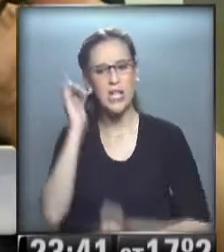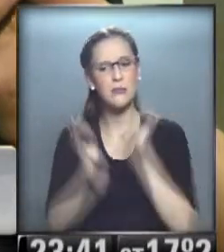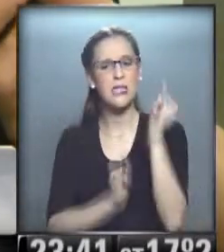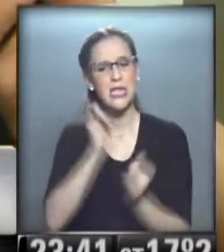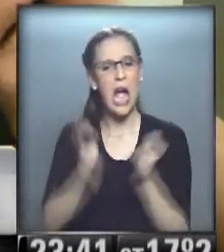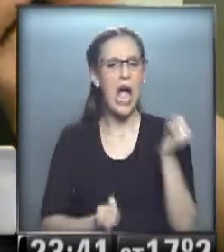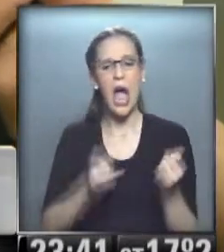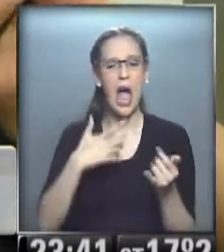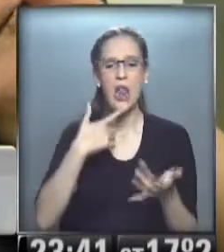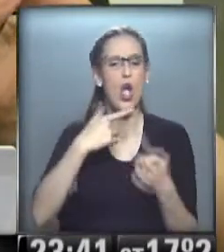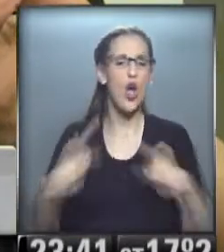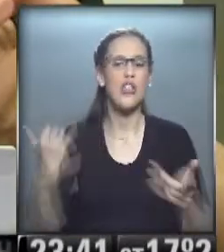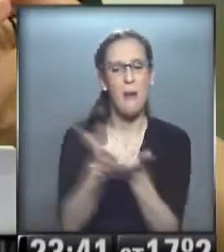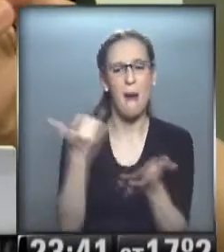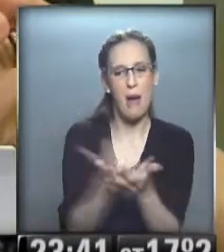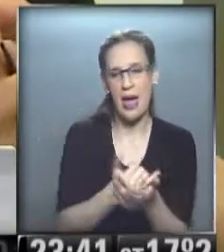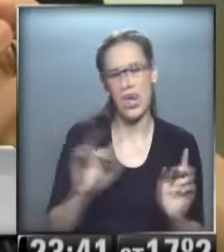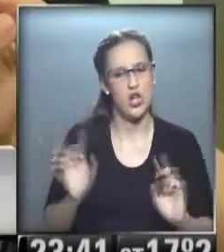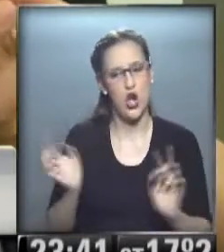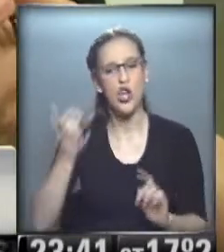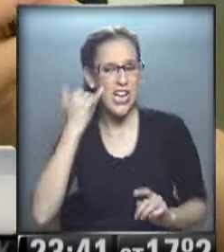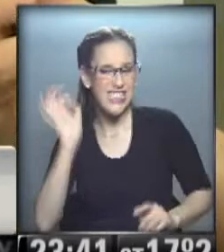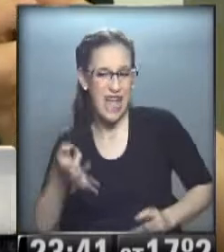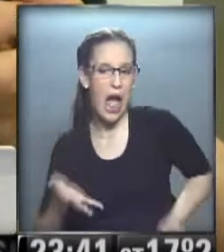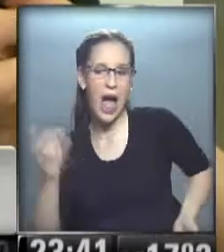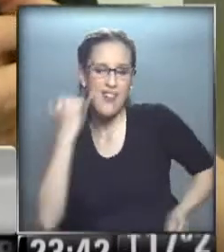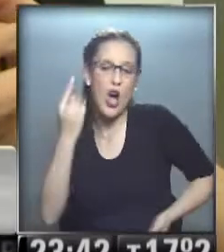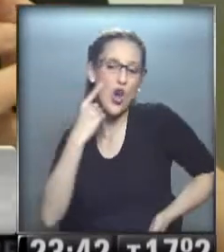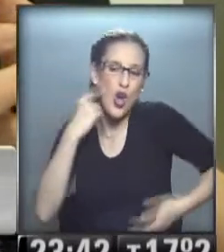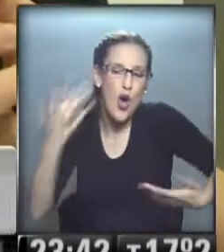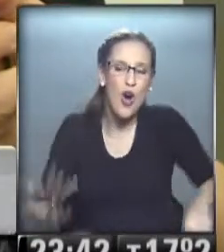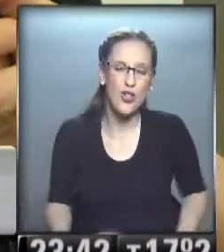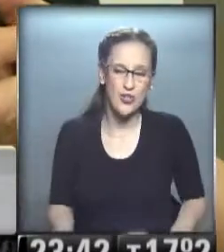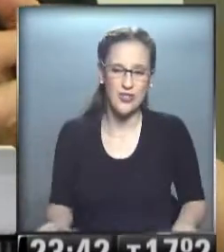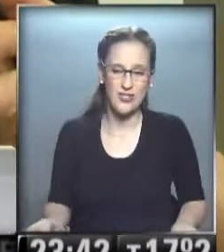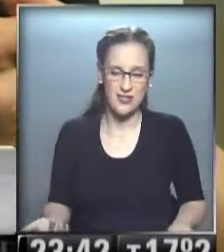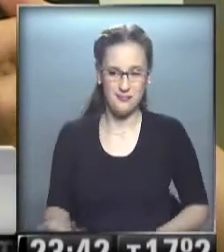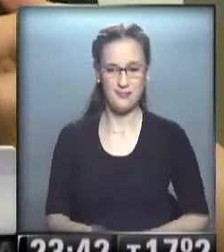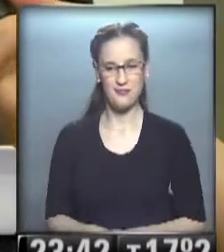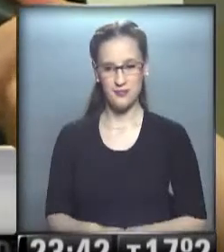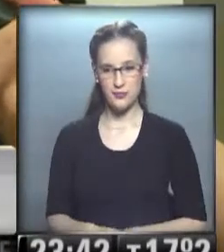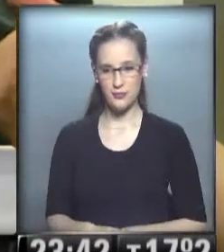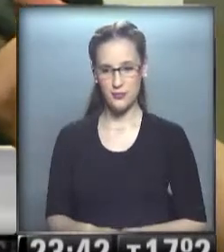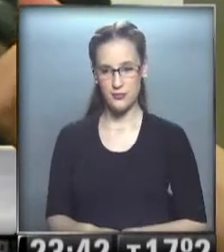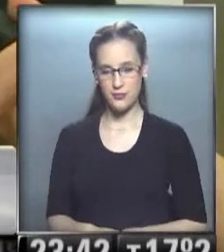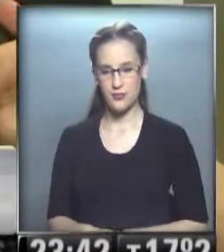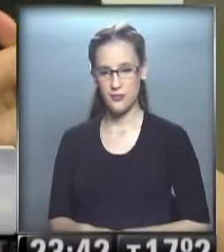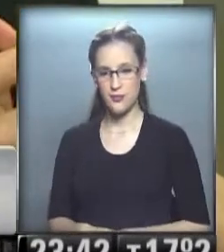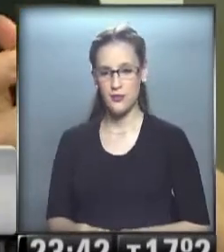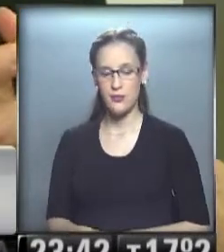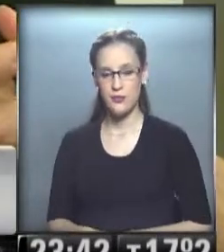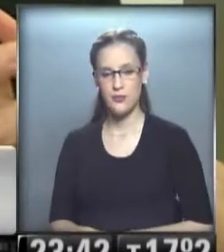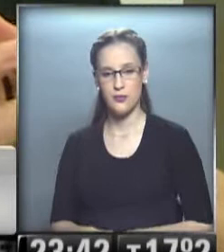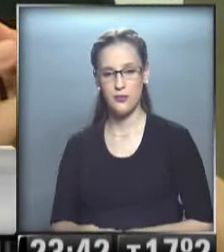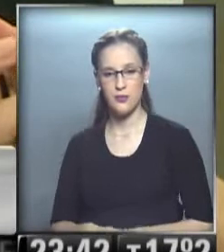agua moja. Una persona que conoce, ha estado en el INTA en el último tiempo, si escucha a las agencias